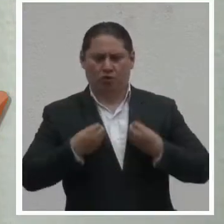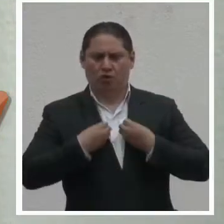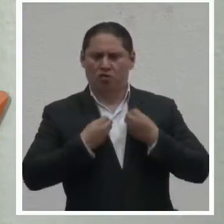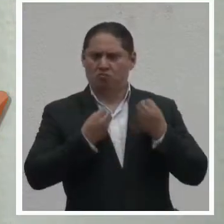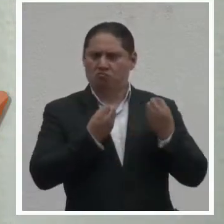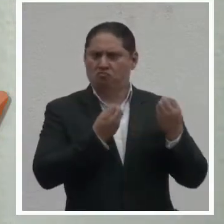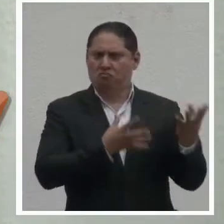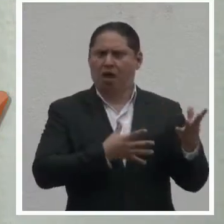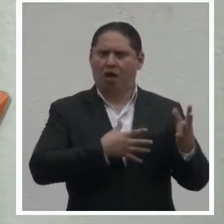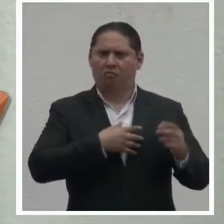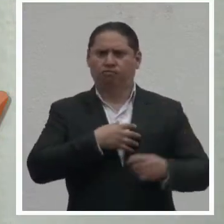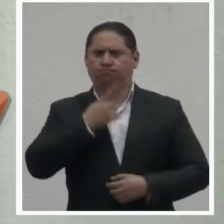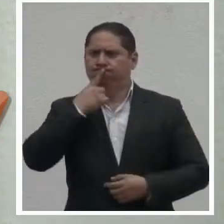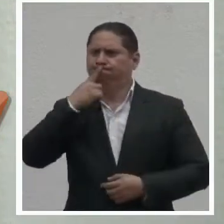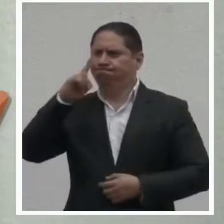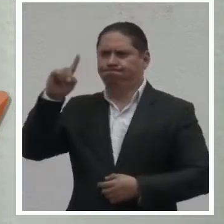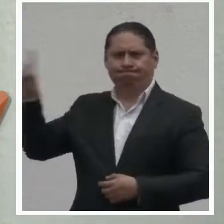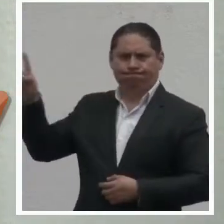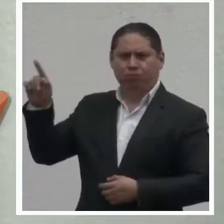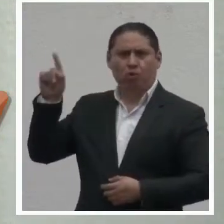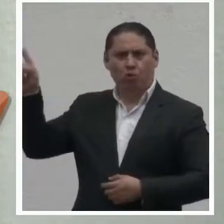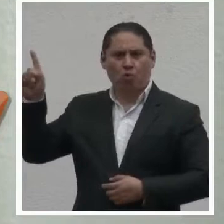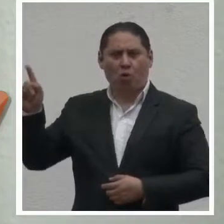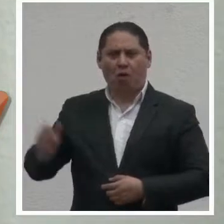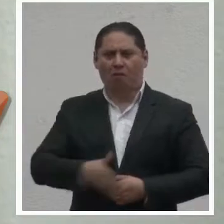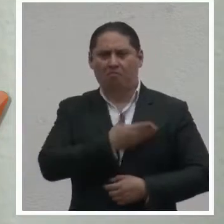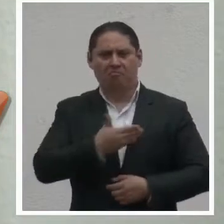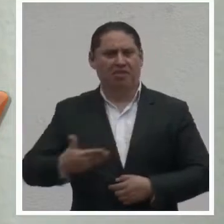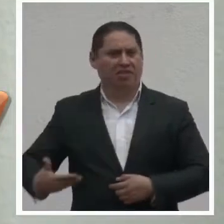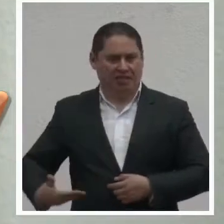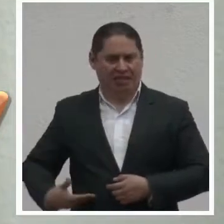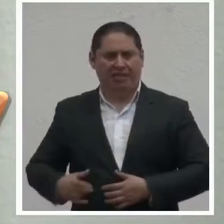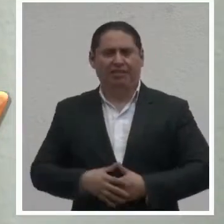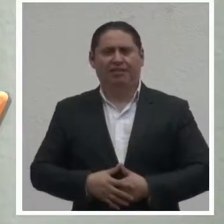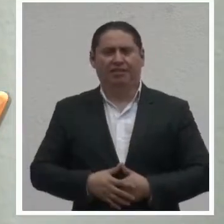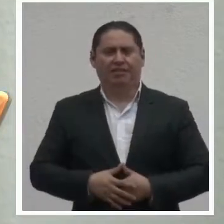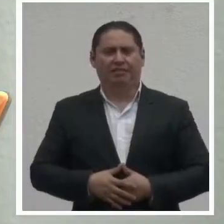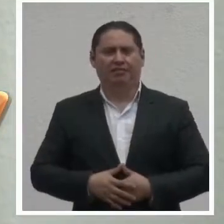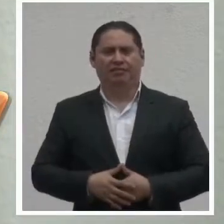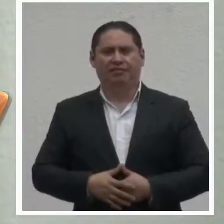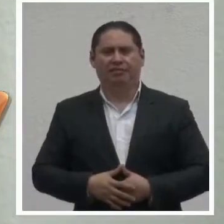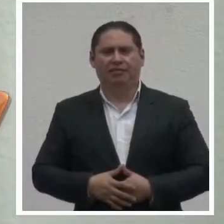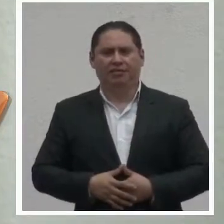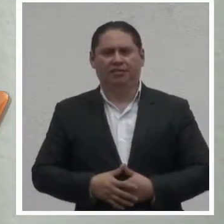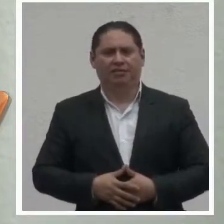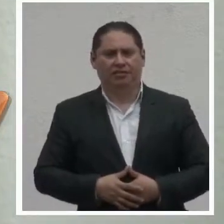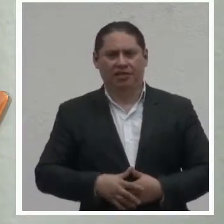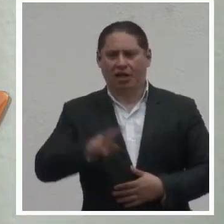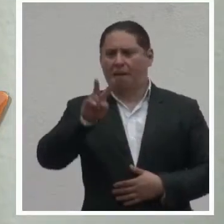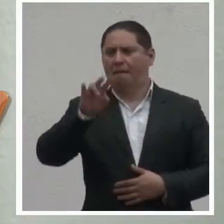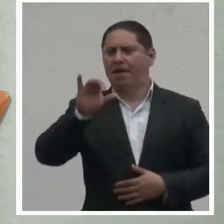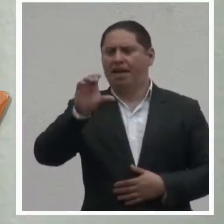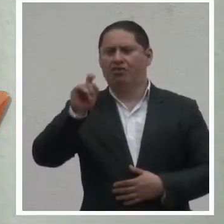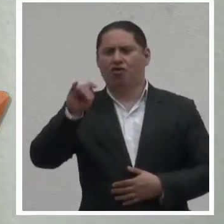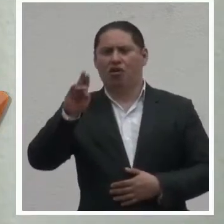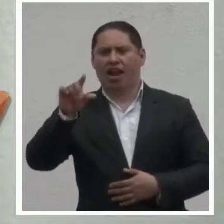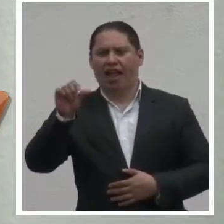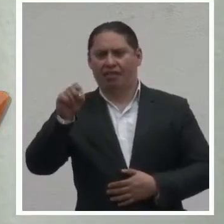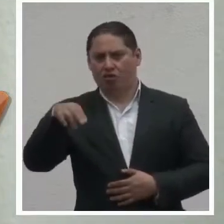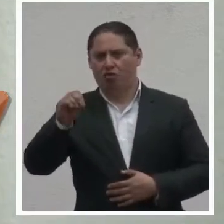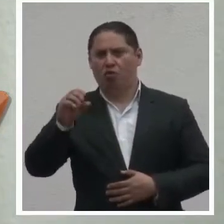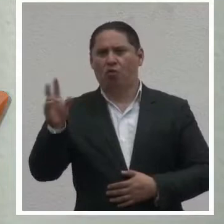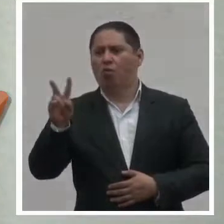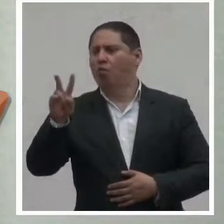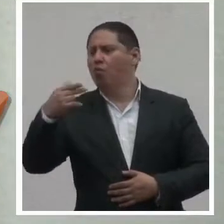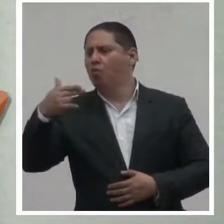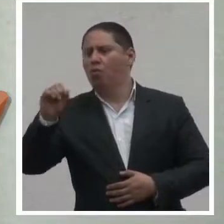manifestarse contra un tirano, contra un mal mexicano como lo fue el usurpador Victoriano Huerta. La